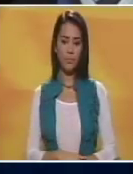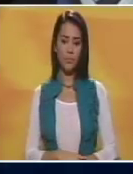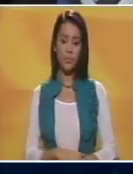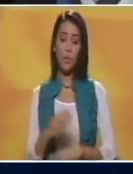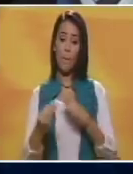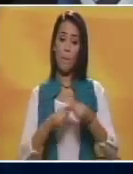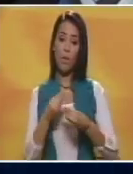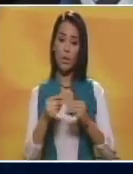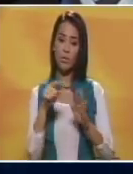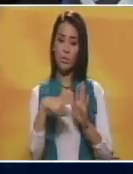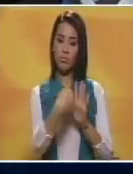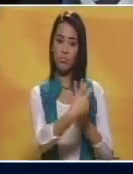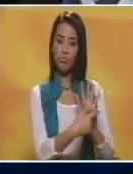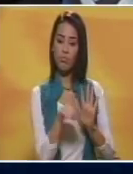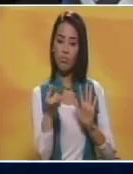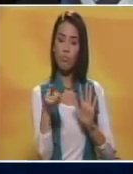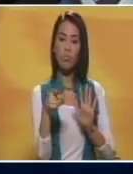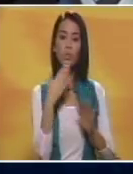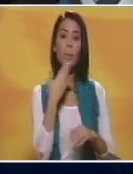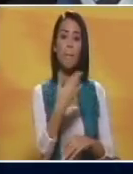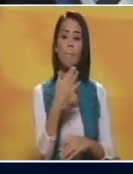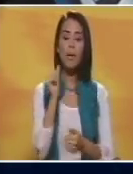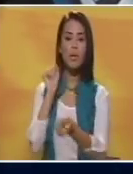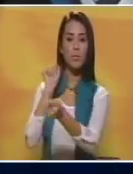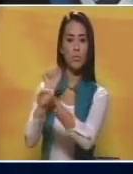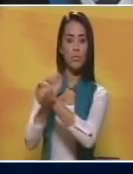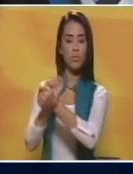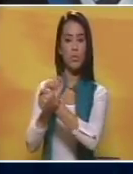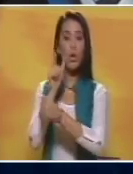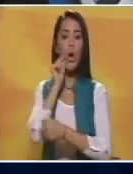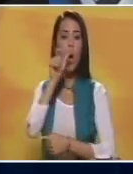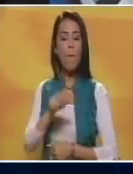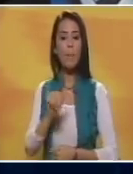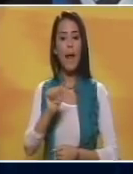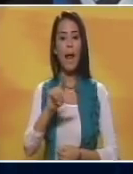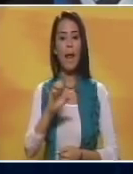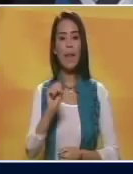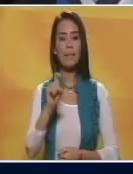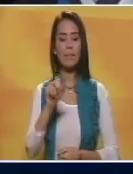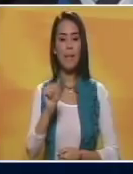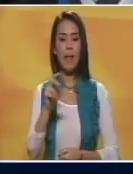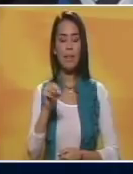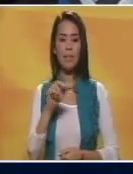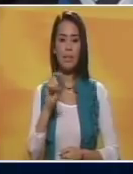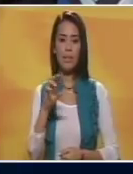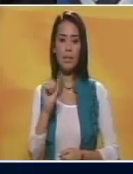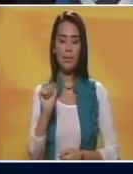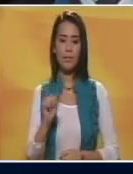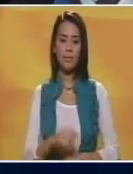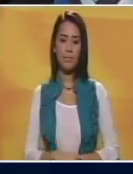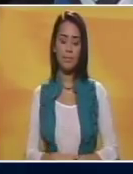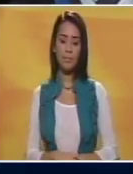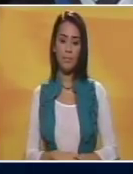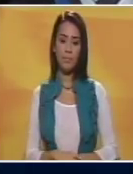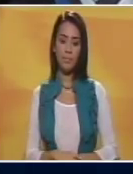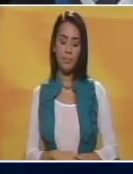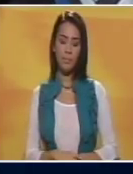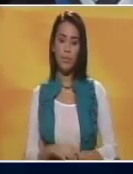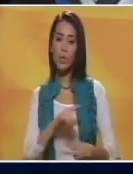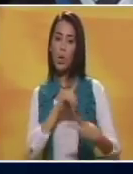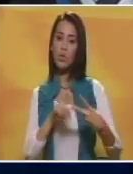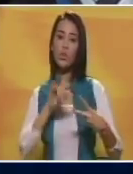hemos solicitado la aprehensión de Alexander José González Rodríguez, superintendente de turno,